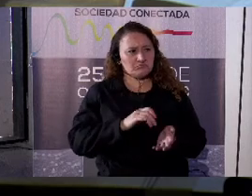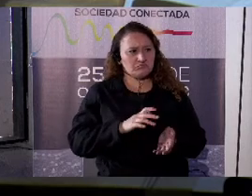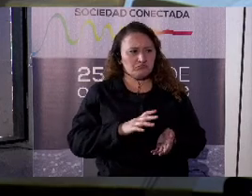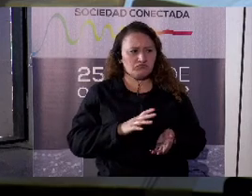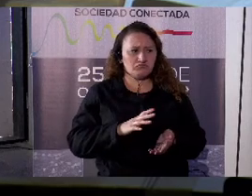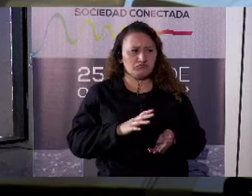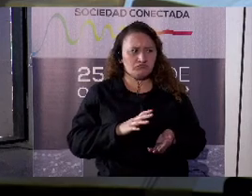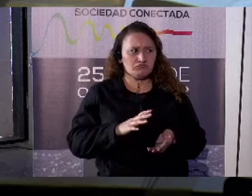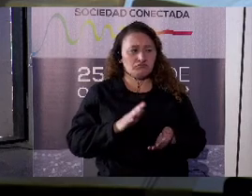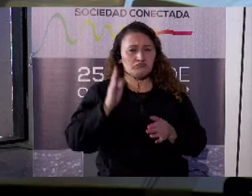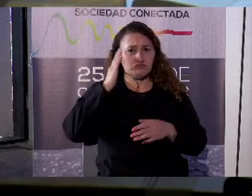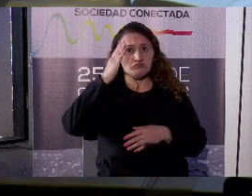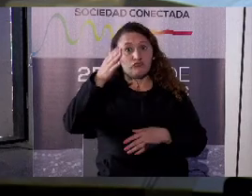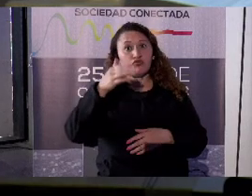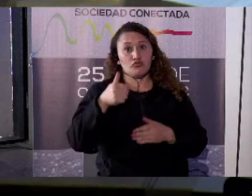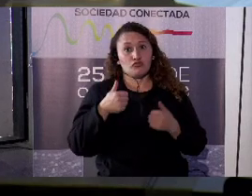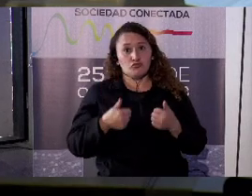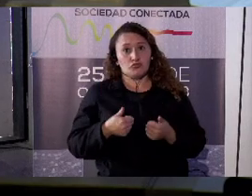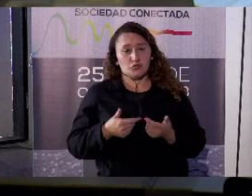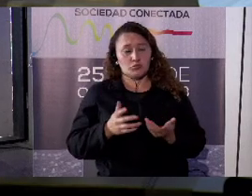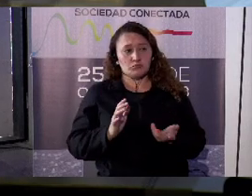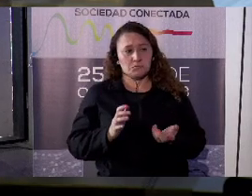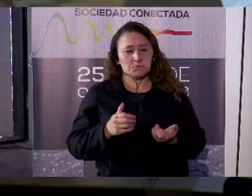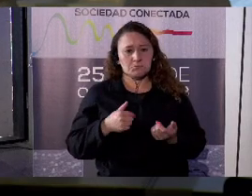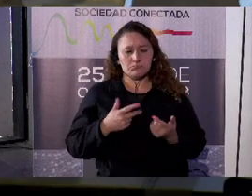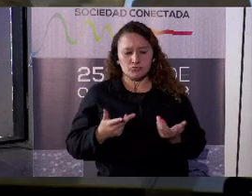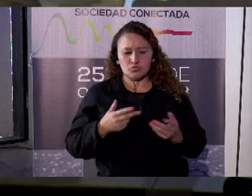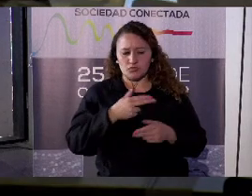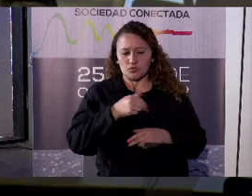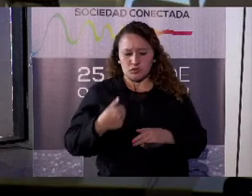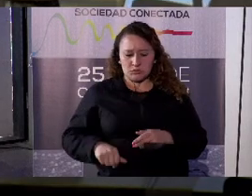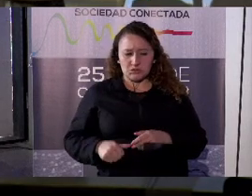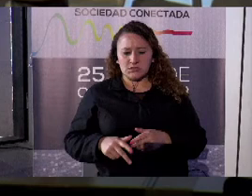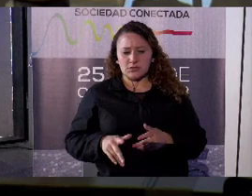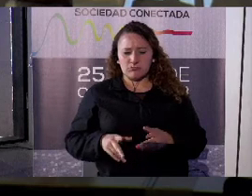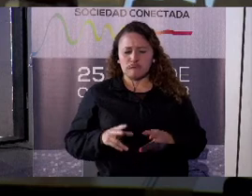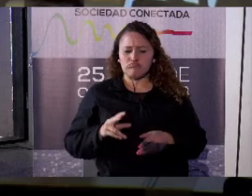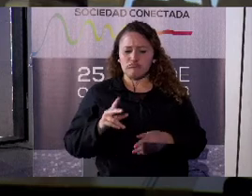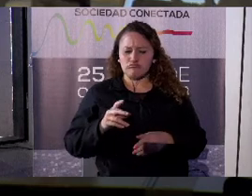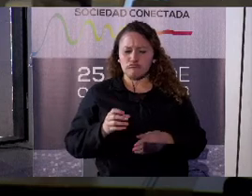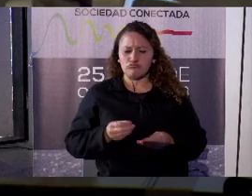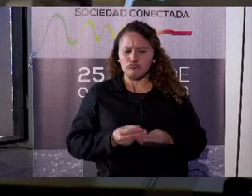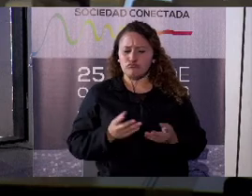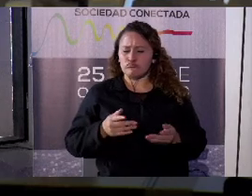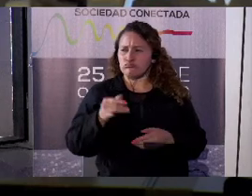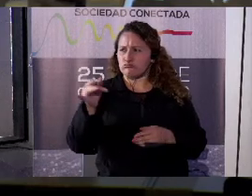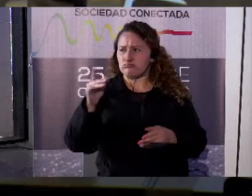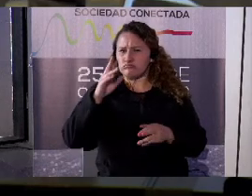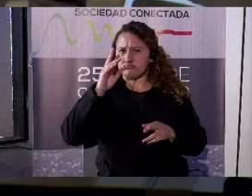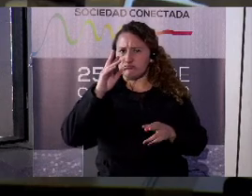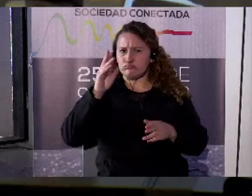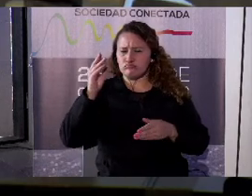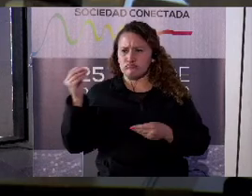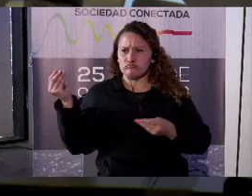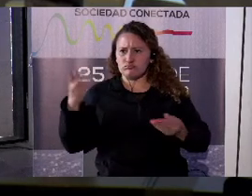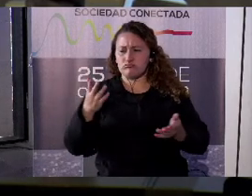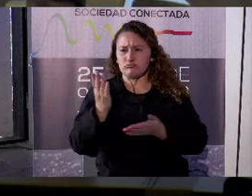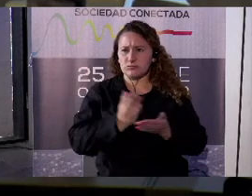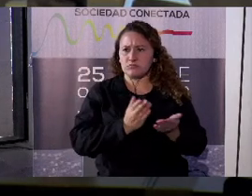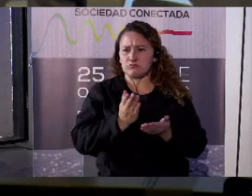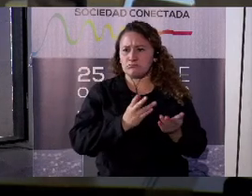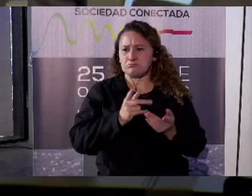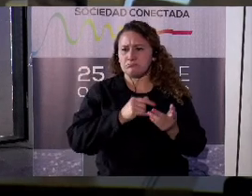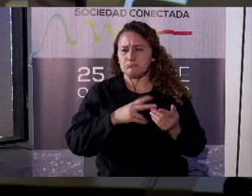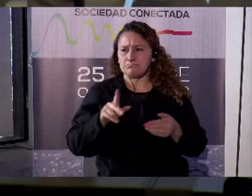muy buen futuro en el Asia Pacífico en la región de China Porque muchos proveedores de servicios reconocen en eso